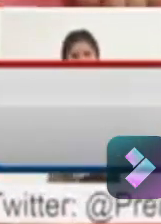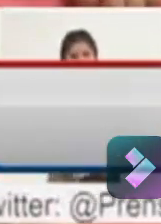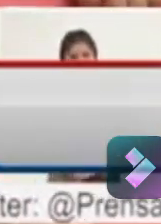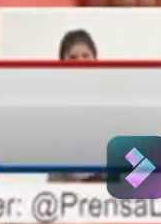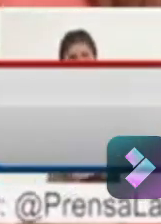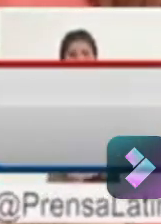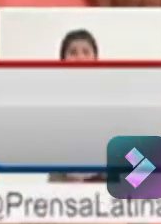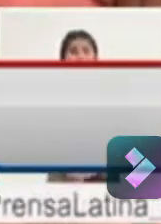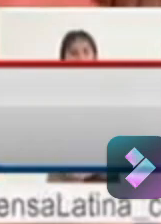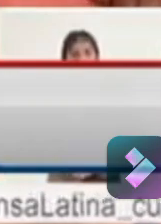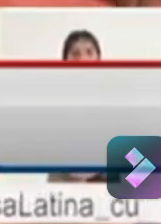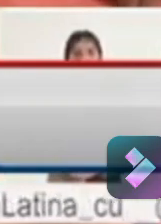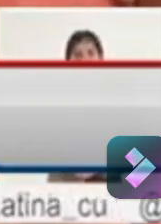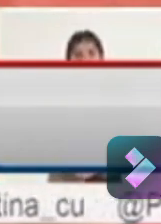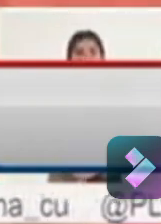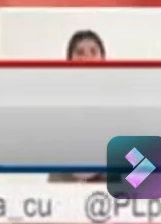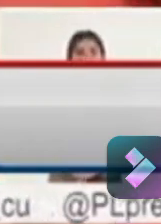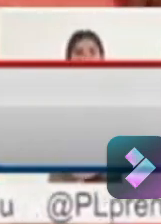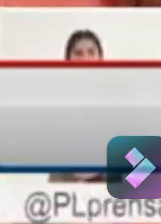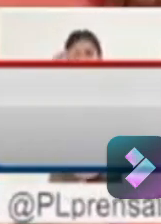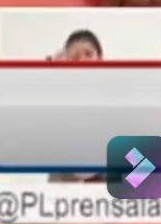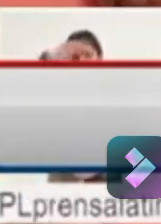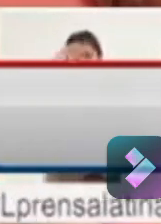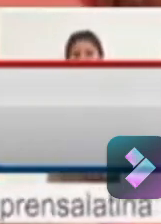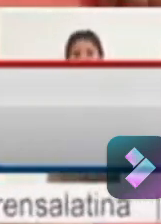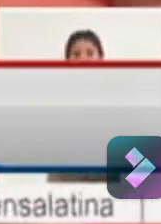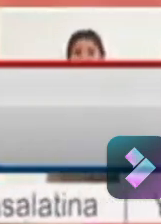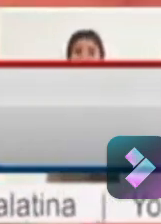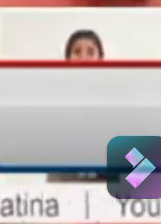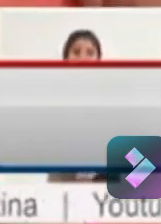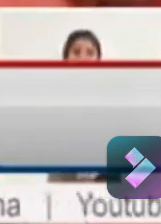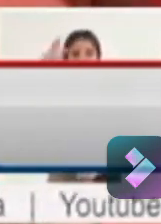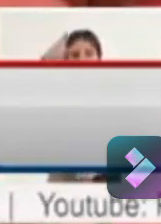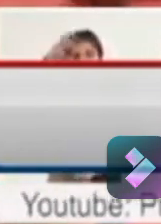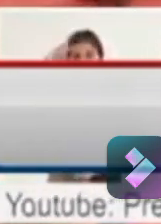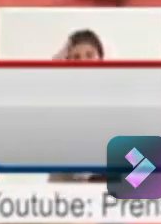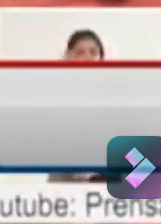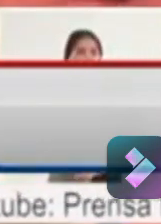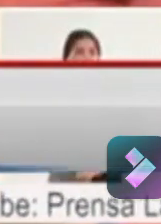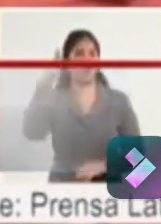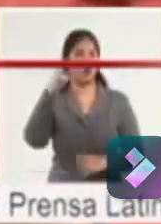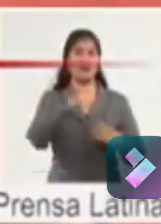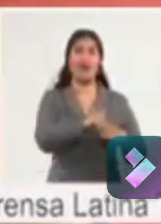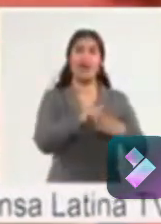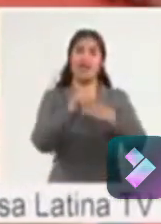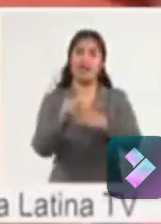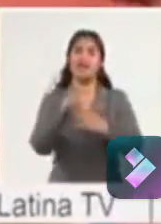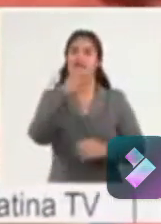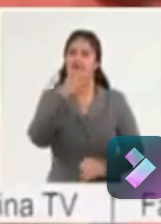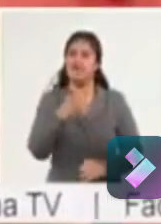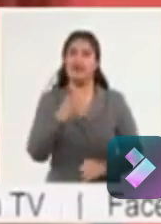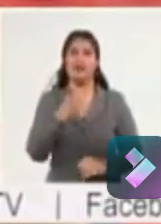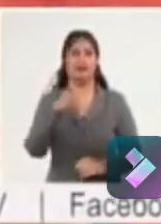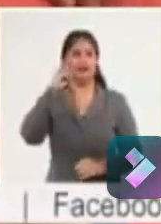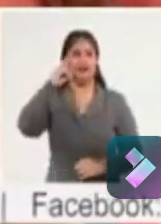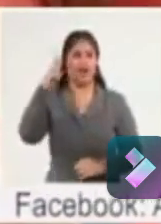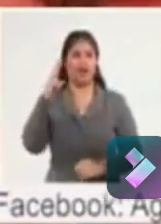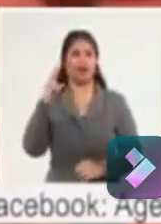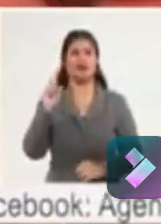nuestra formación. El ejemplo que nos dio la lucha del comandante Fidel Castro, la lucha del comandante Guevara, del comandante